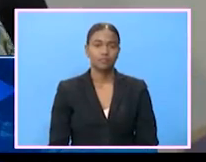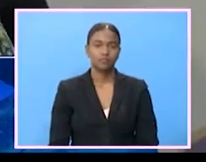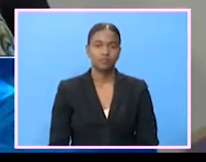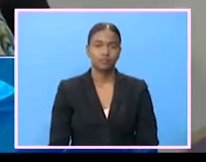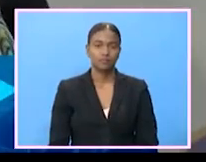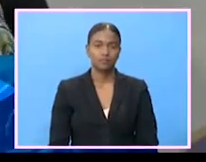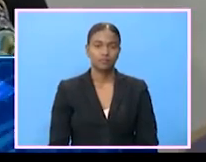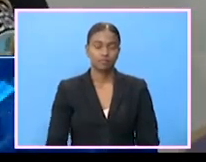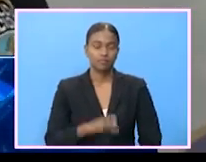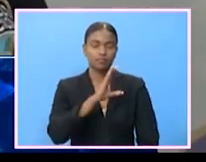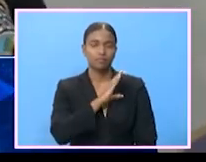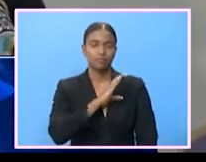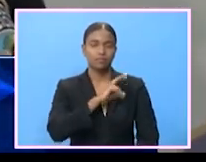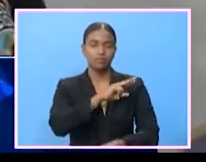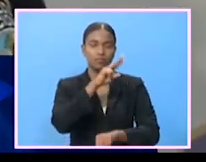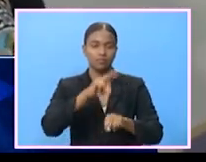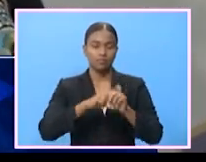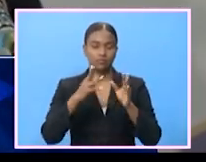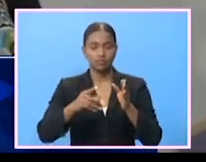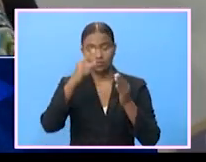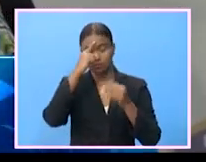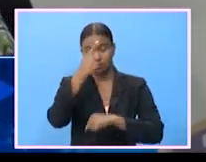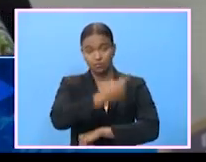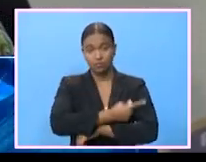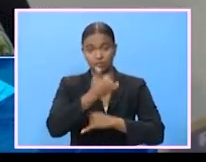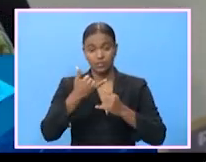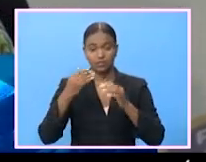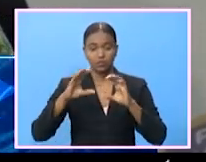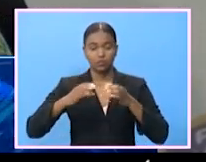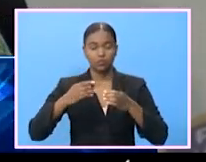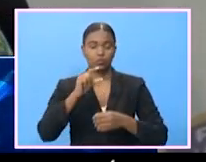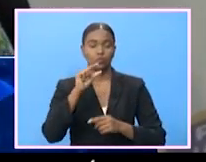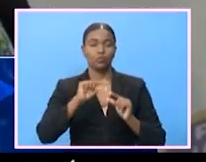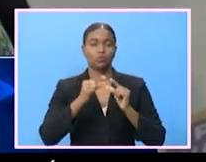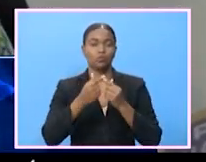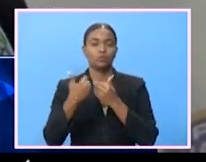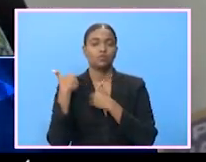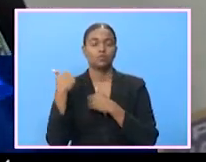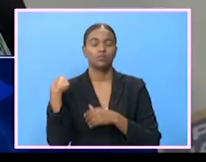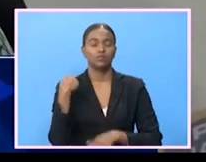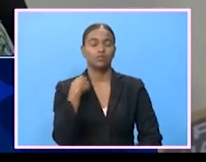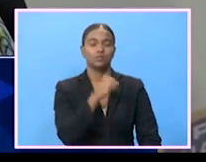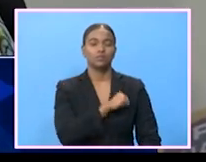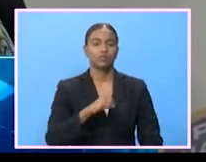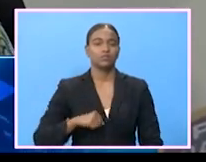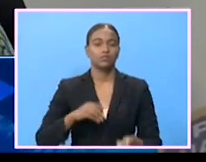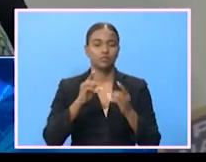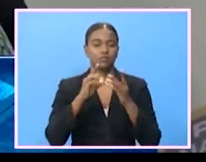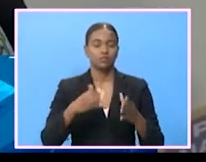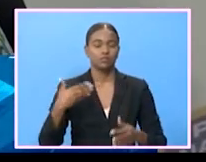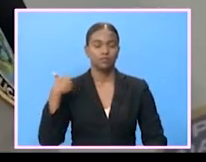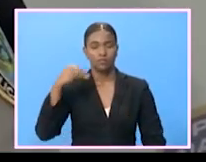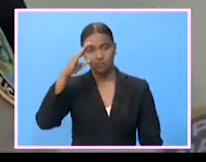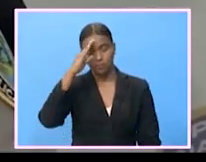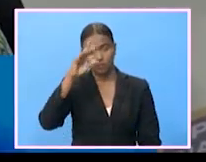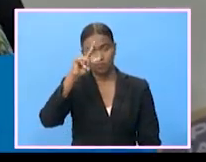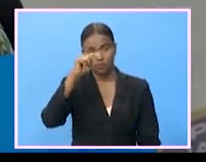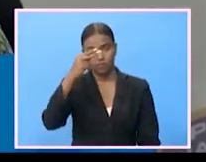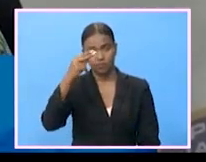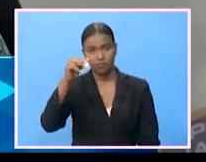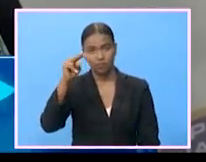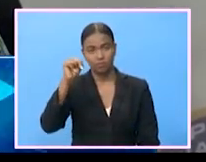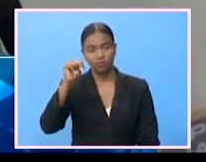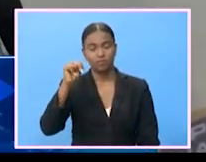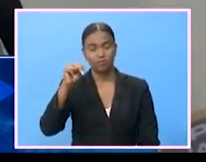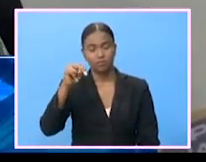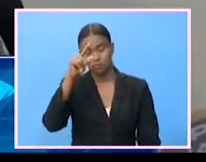A la Policía Nacional en el día de hoy, una comisión encabezada por nuestro señor director, el mayor general Eduardo Alberto Ten, y del cual